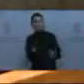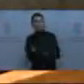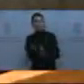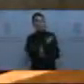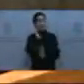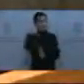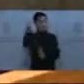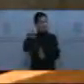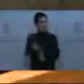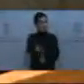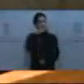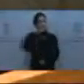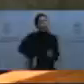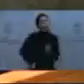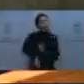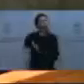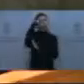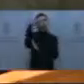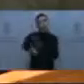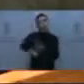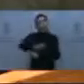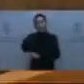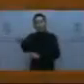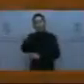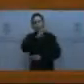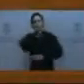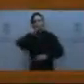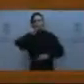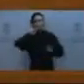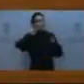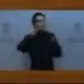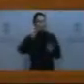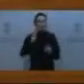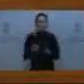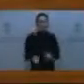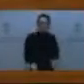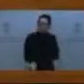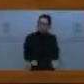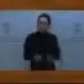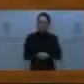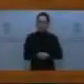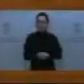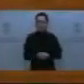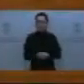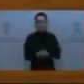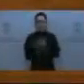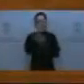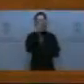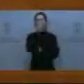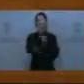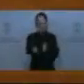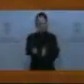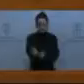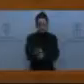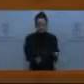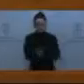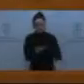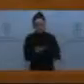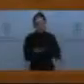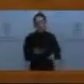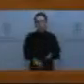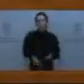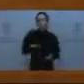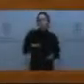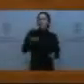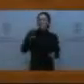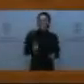excepcional. Es decir, otras cosas, que yo también las aprecio realmente, no le digo que no, y por supuesto, no me malinterprete, no le digo que no tengan valor, y que no